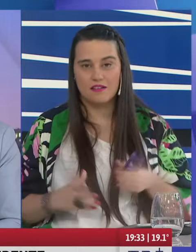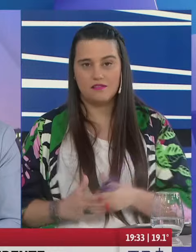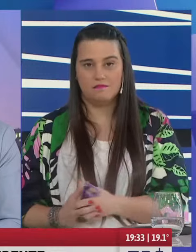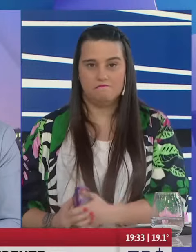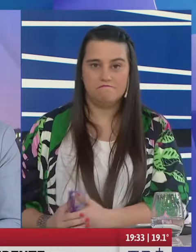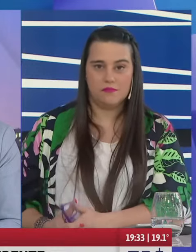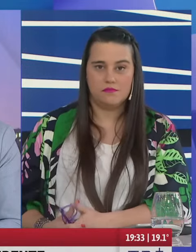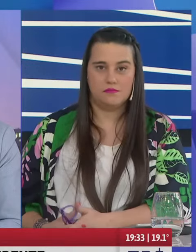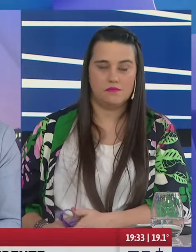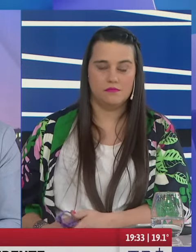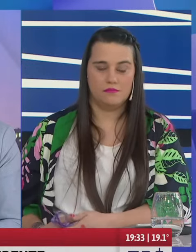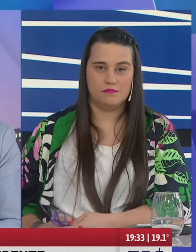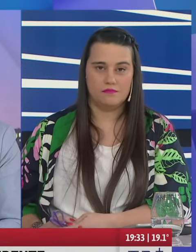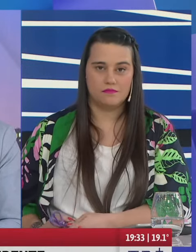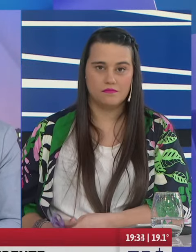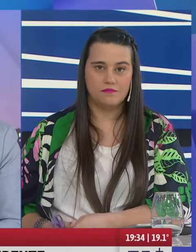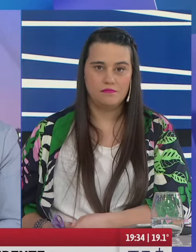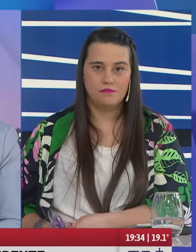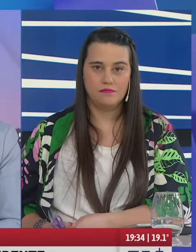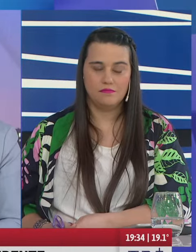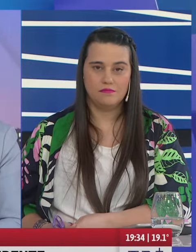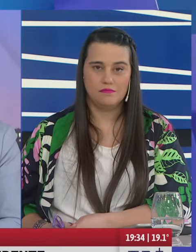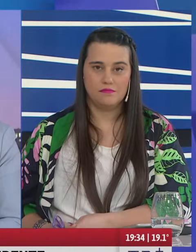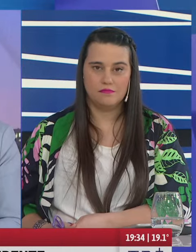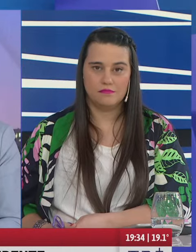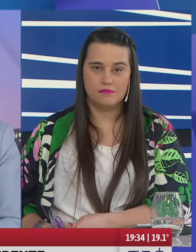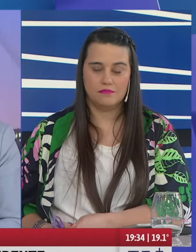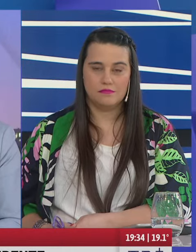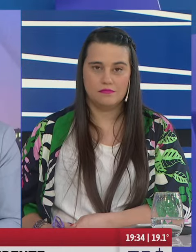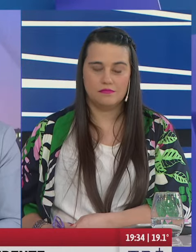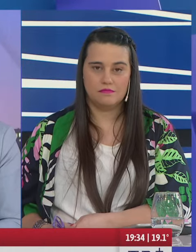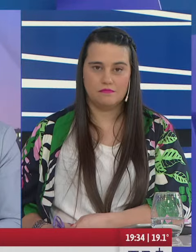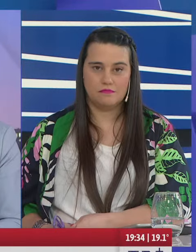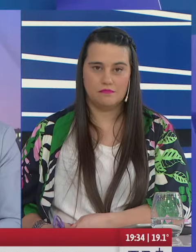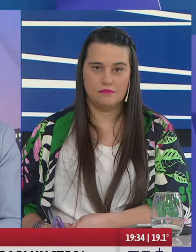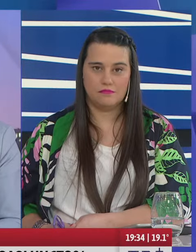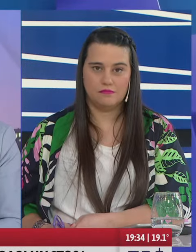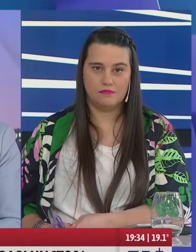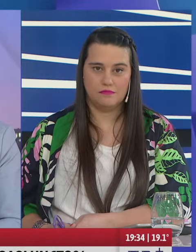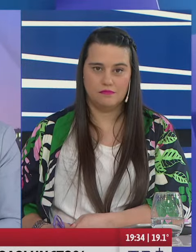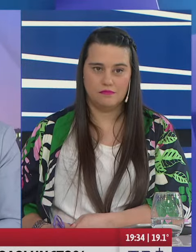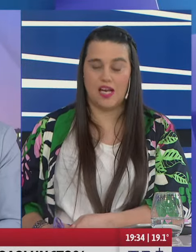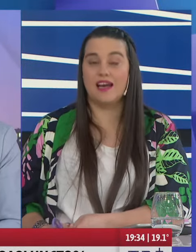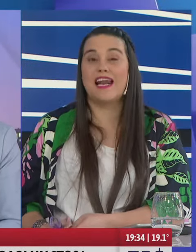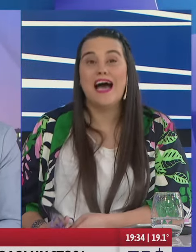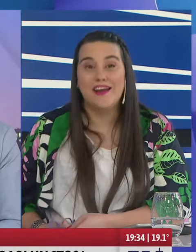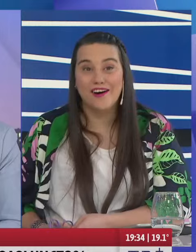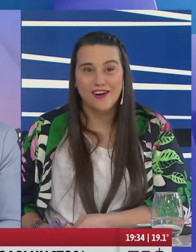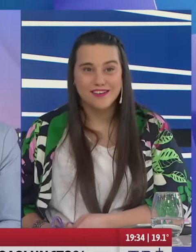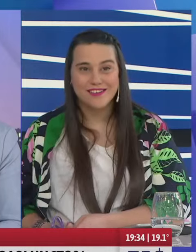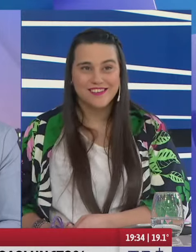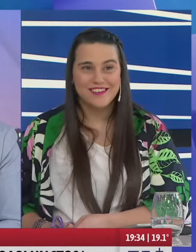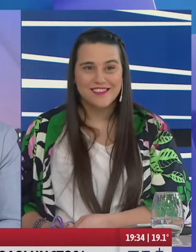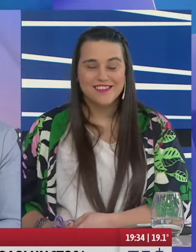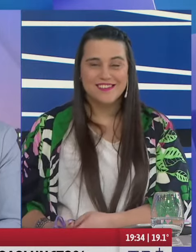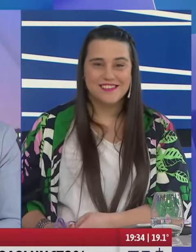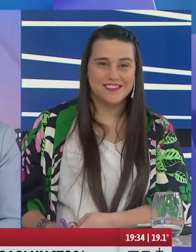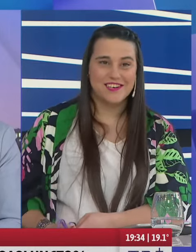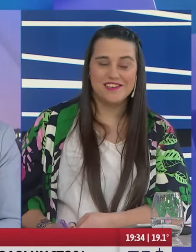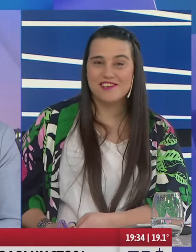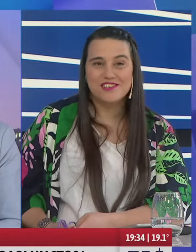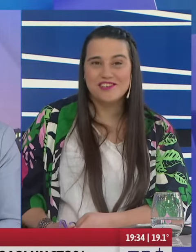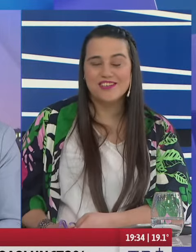ser? O van a poner nuevas sillas en el Congreso, o van a aumentar las bancas, o hay claro, algo que no es transparente,